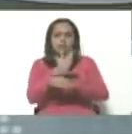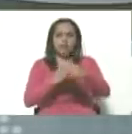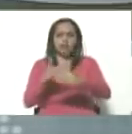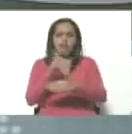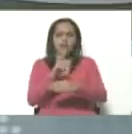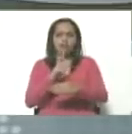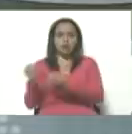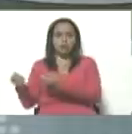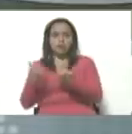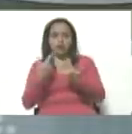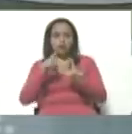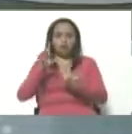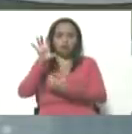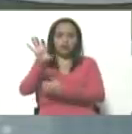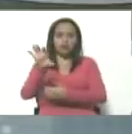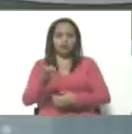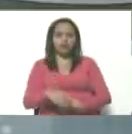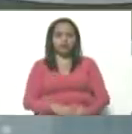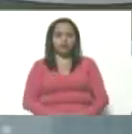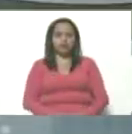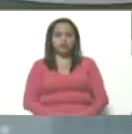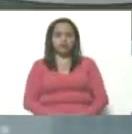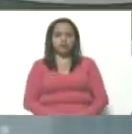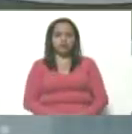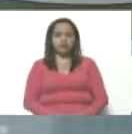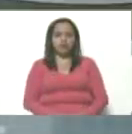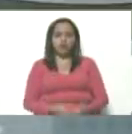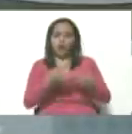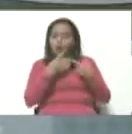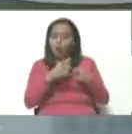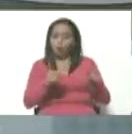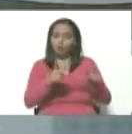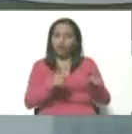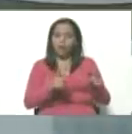son importados. Y la otra mitad